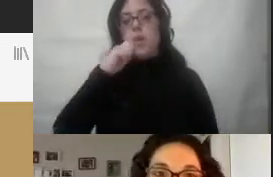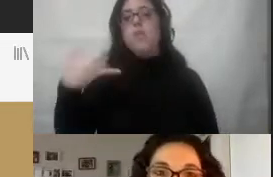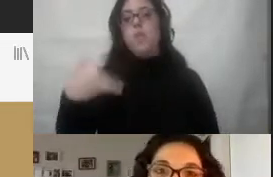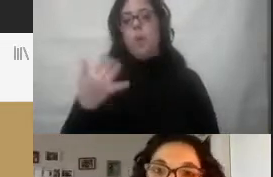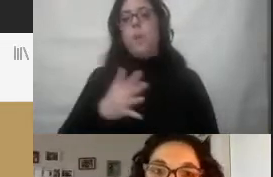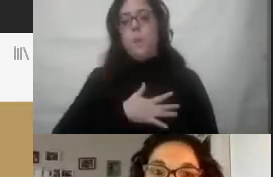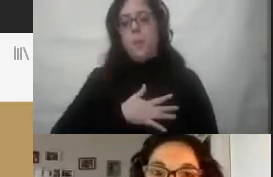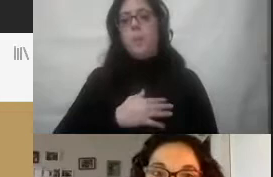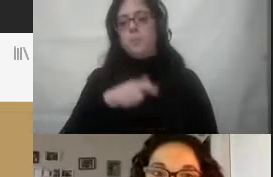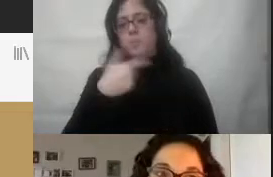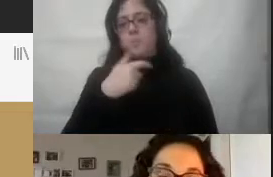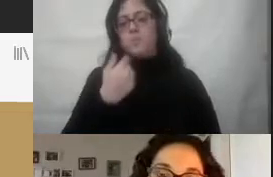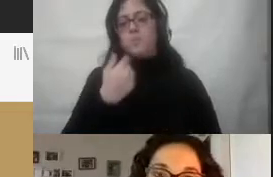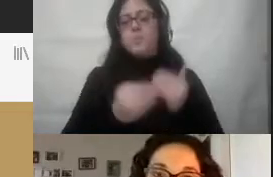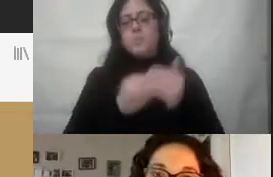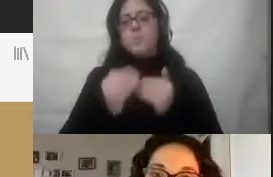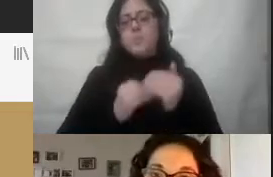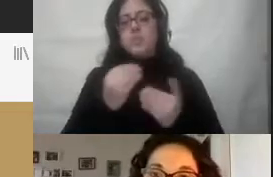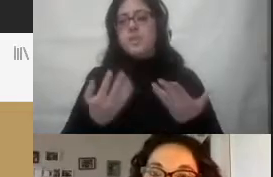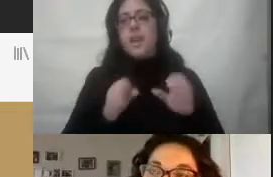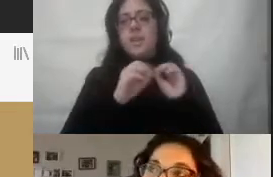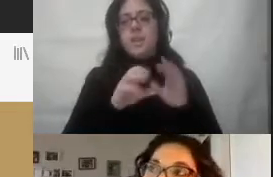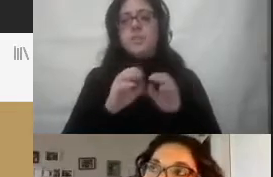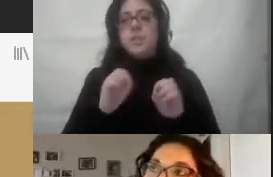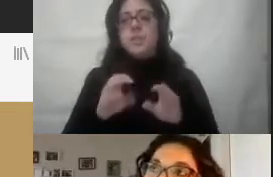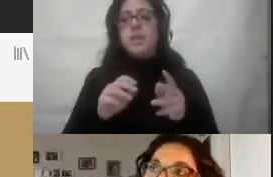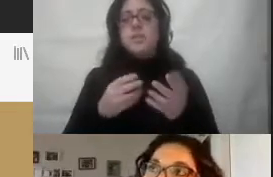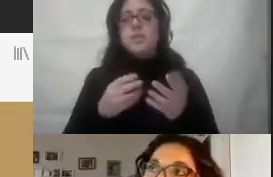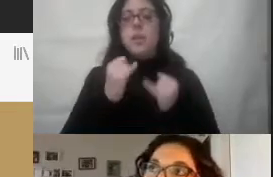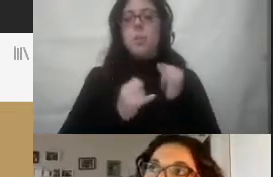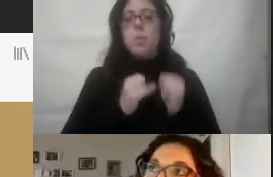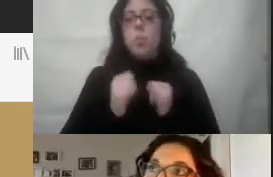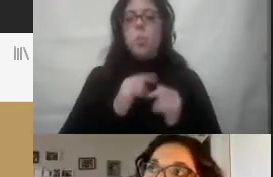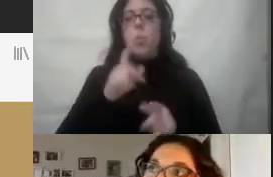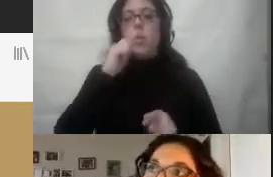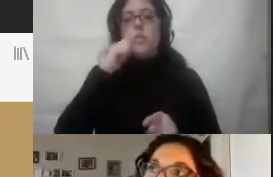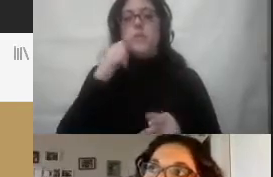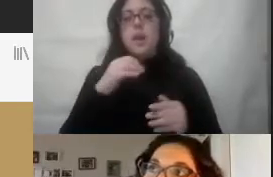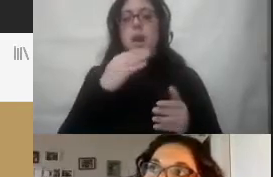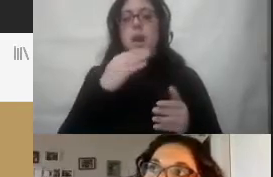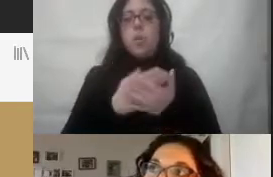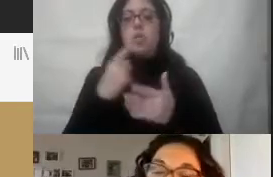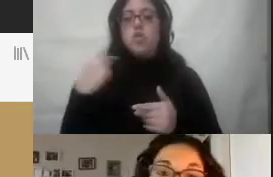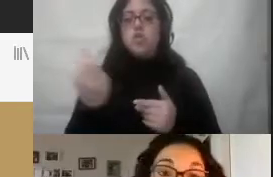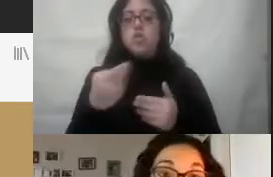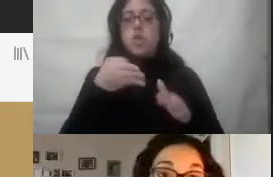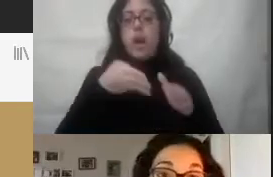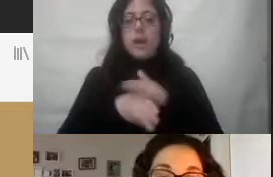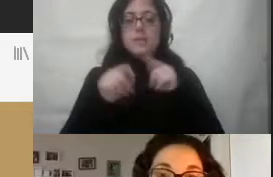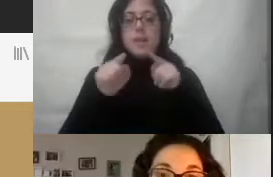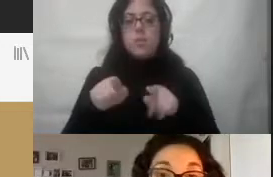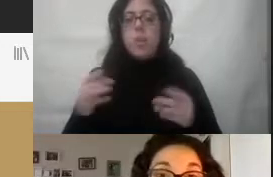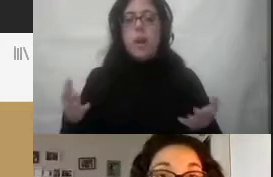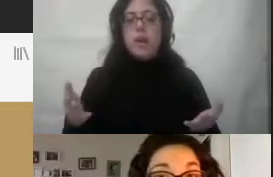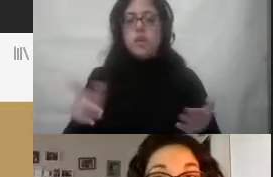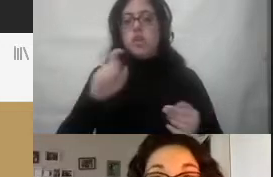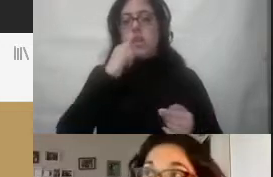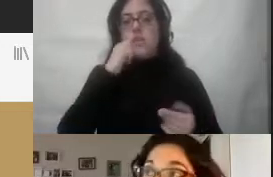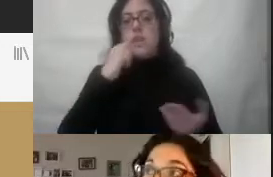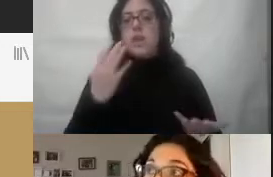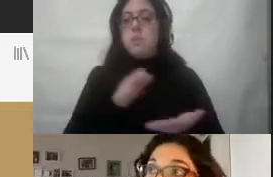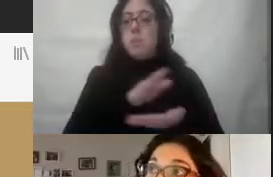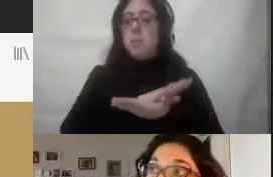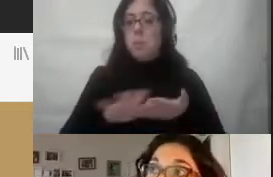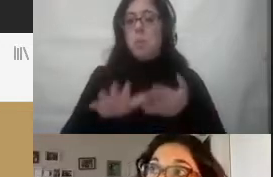proceso de enseñanza virtual. Tiene la gracia de que, bueno, uno ingresa a este espacio, es una cuenta gratuita, se